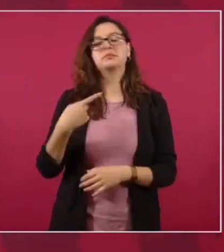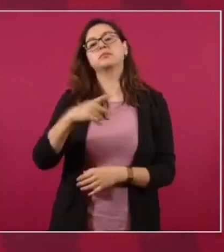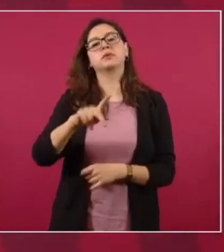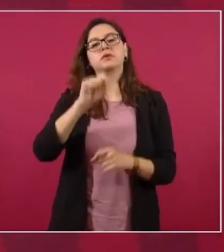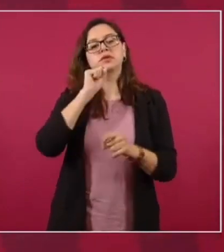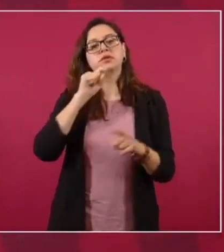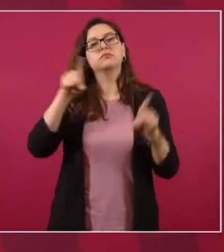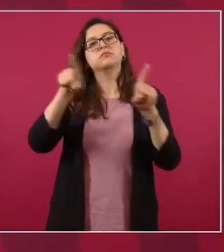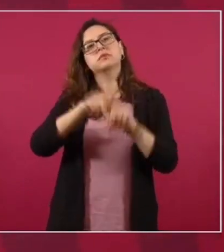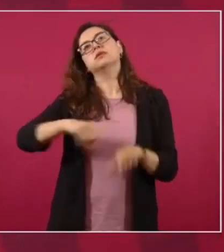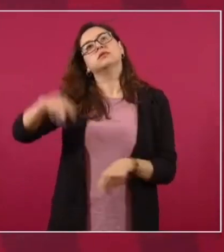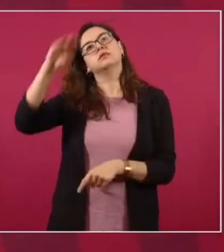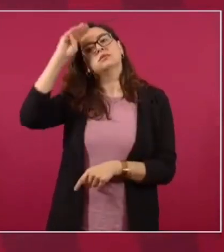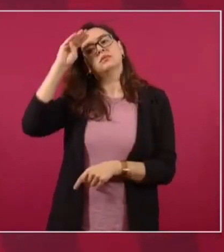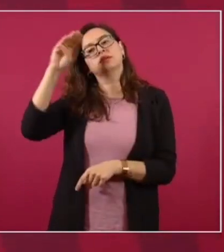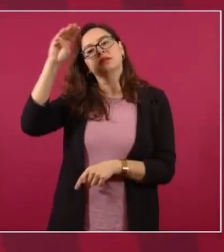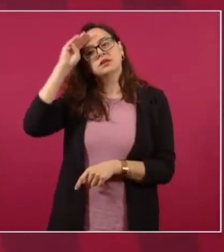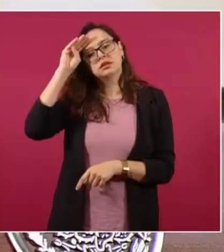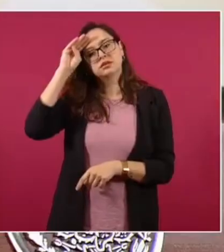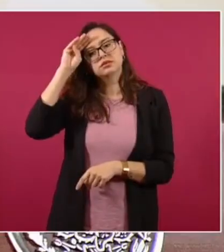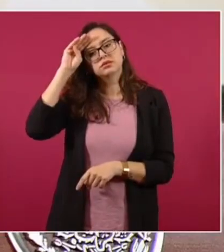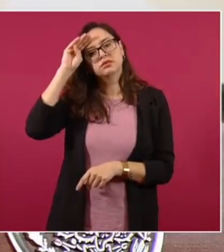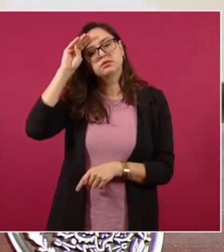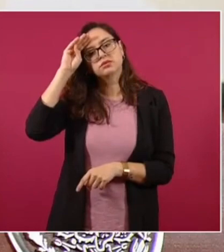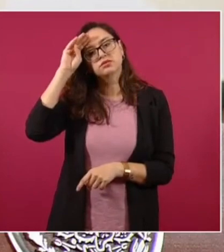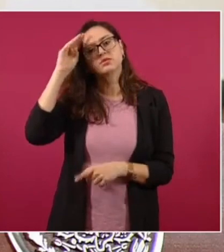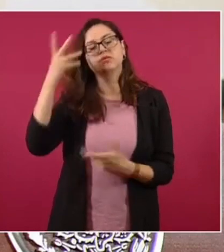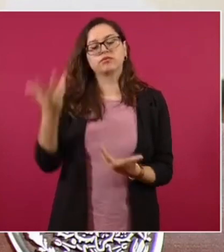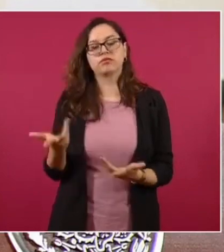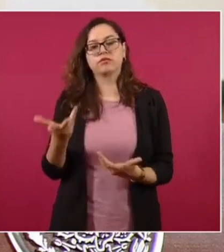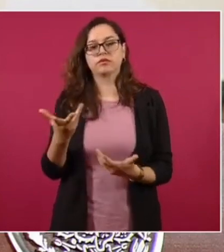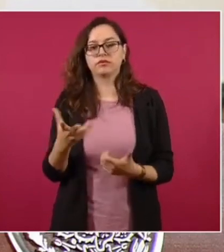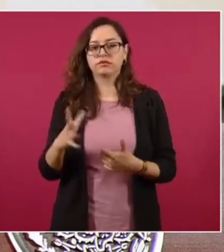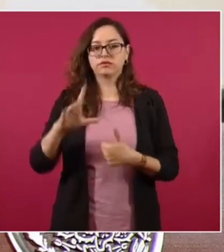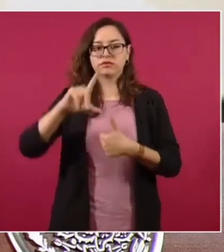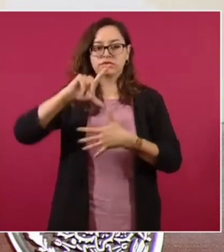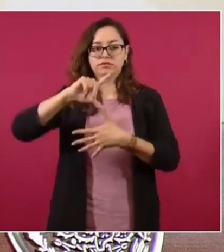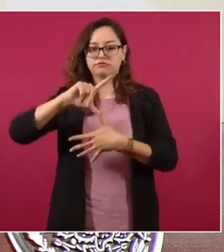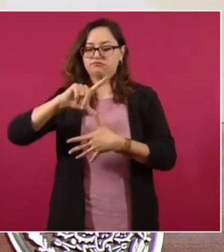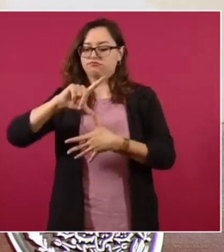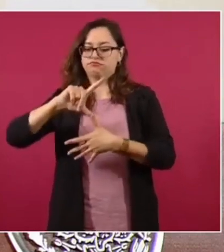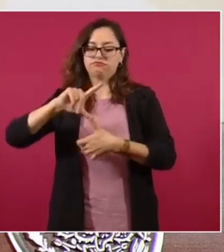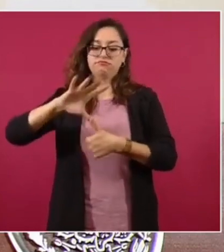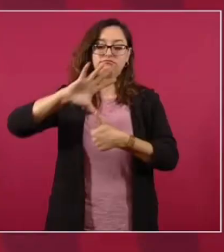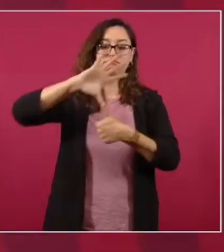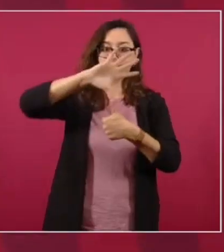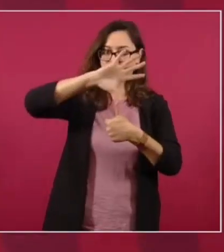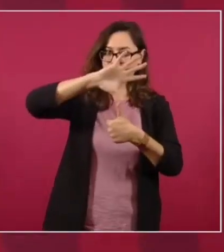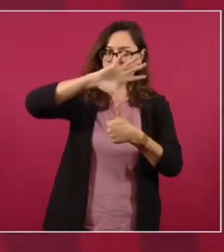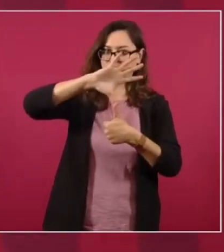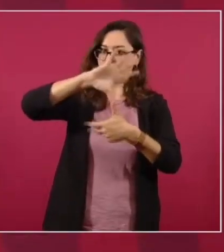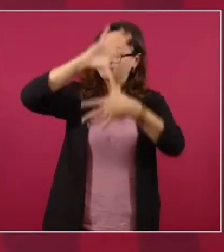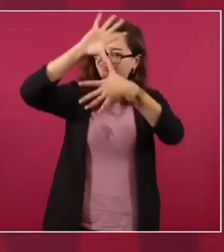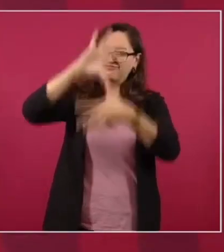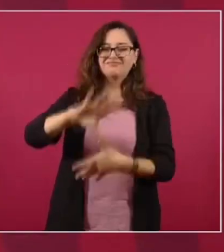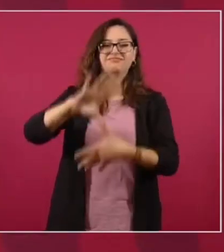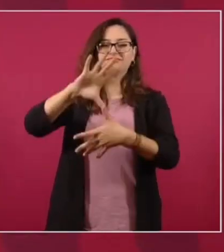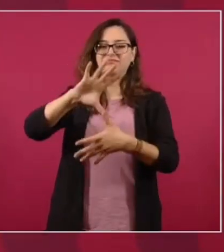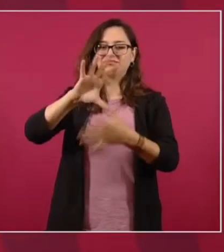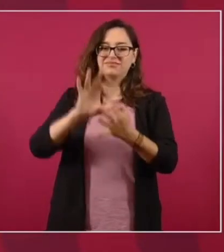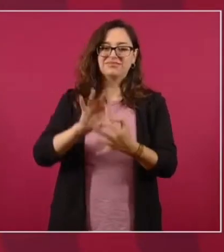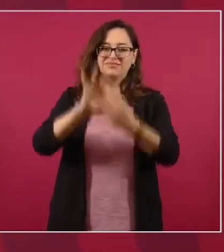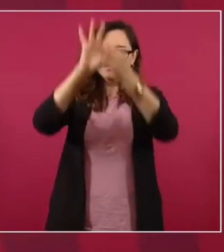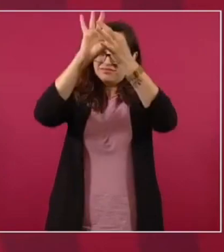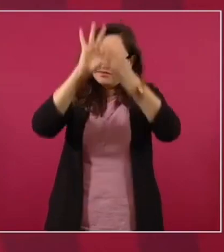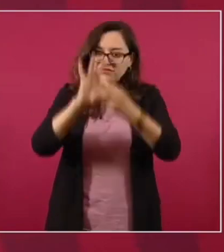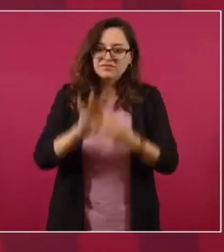pensando en la integración con América del Norte, con Canadá, con Estados Unidos, la